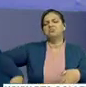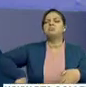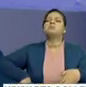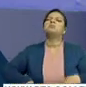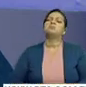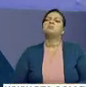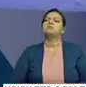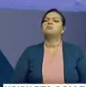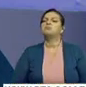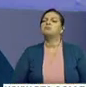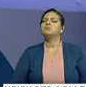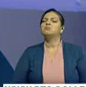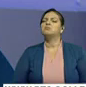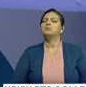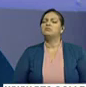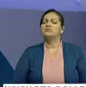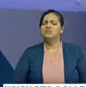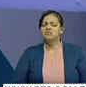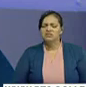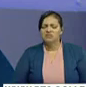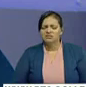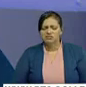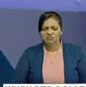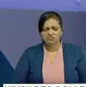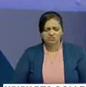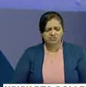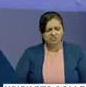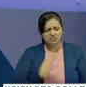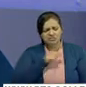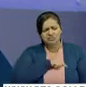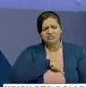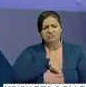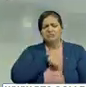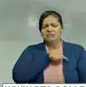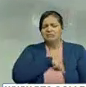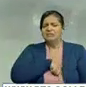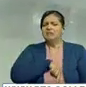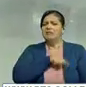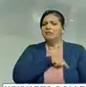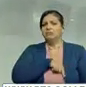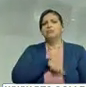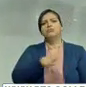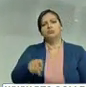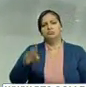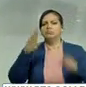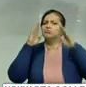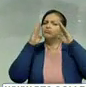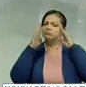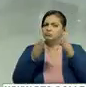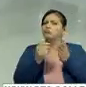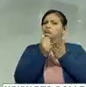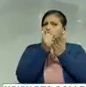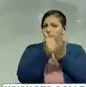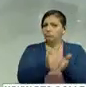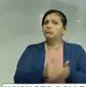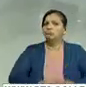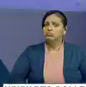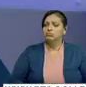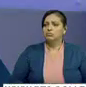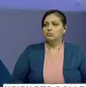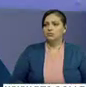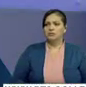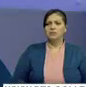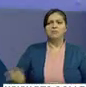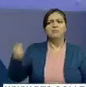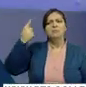el Estado también debería implementar políticas de acompañamiento. ¿Usted cree que lo han hecho? Bueno, ahí yo no sería quien para juzgar,